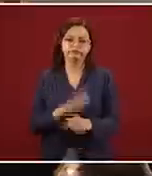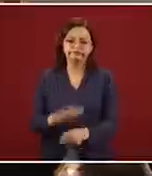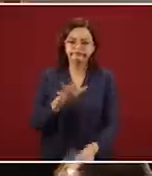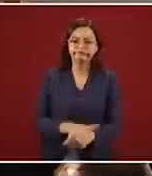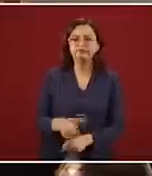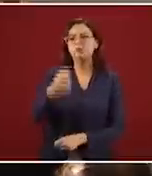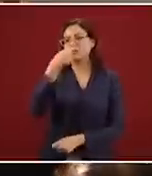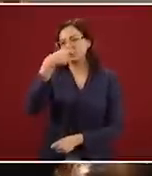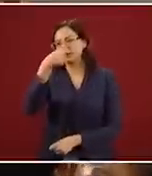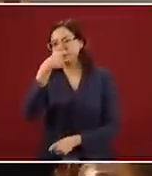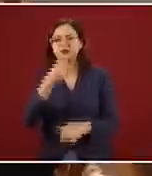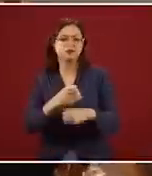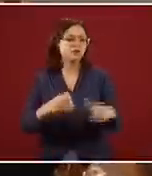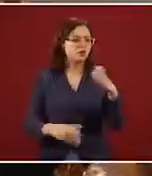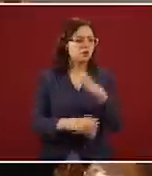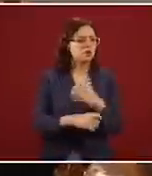insumos,